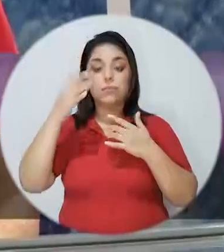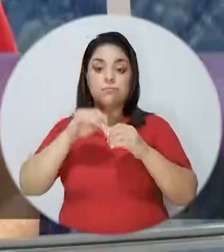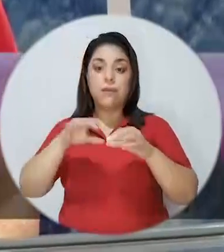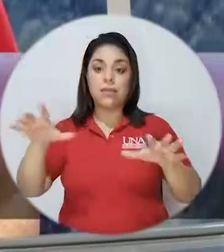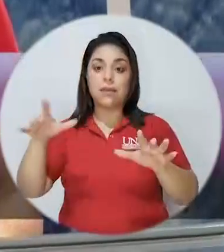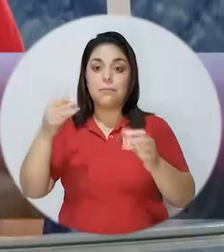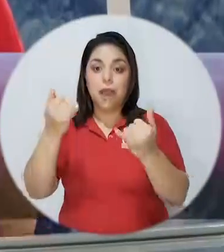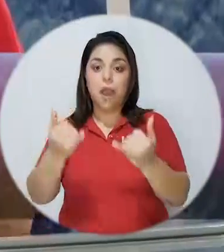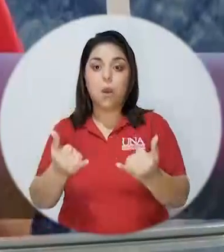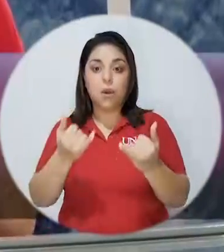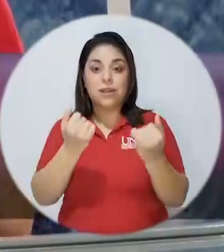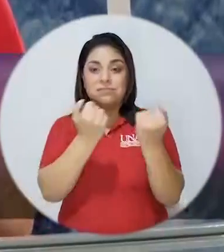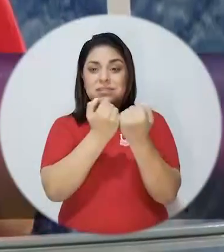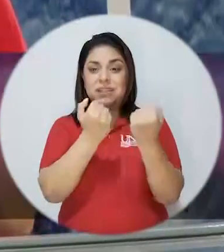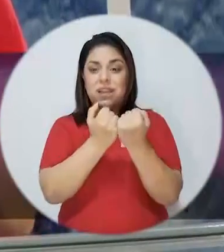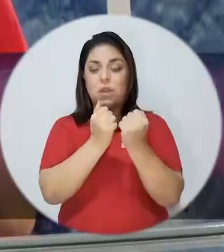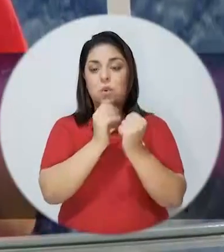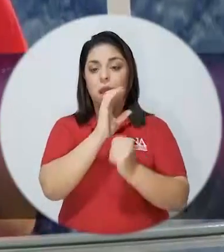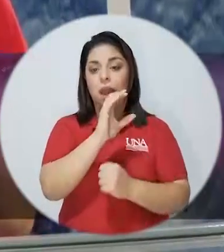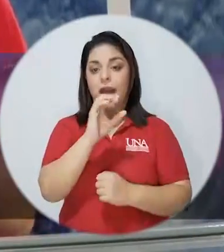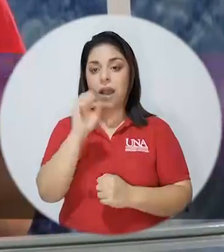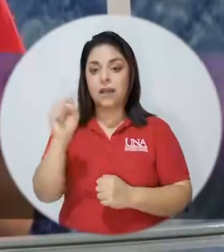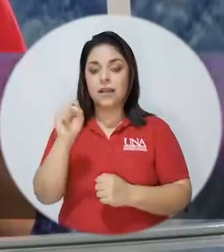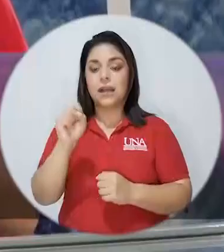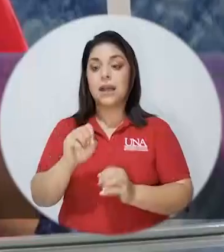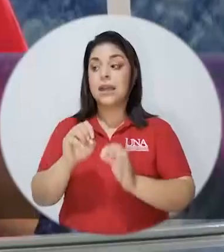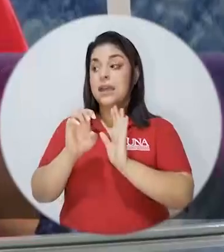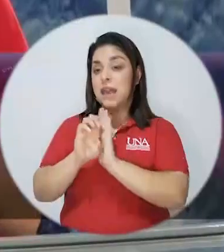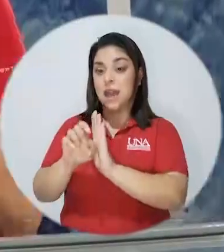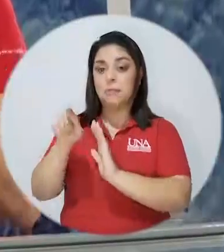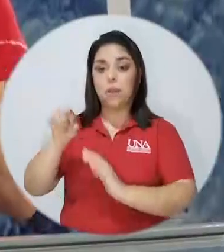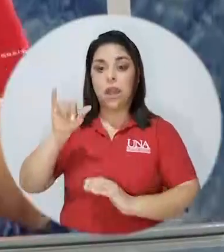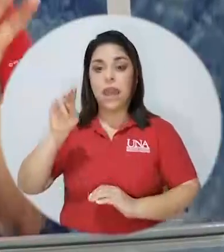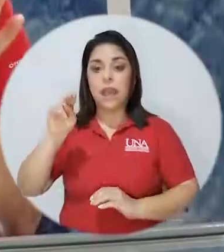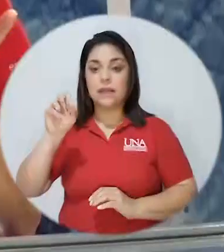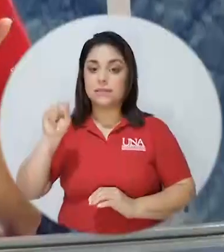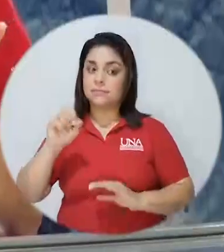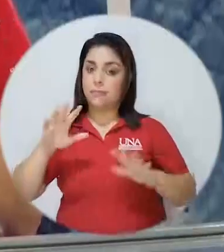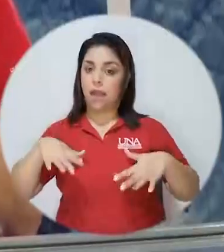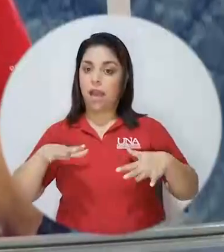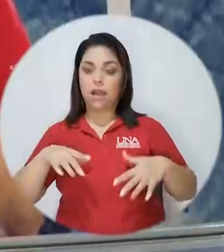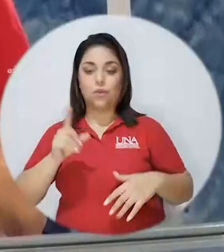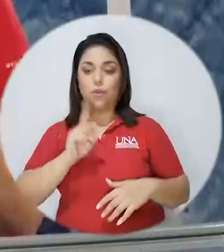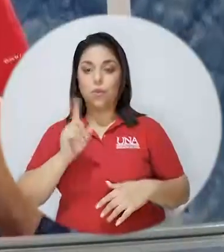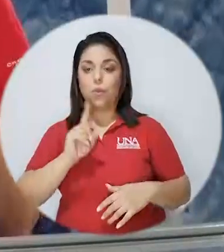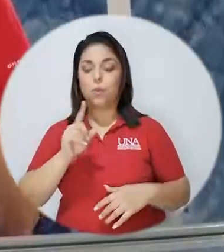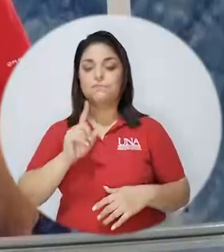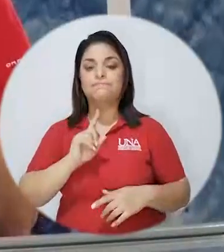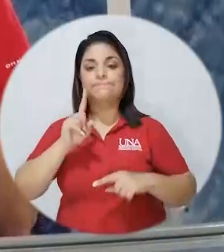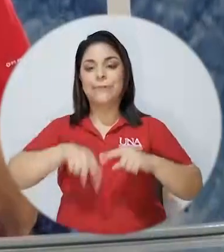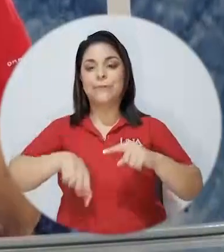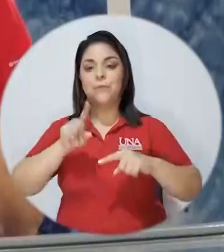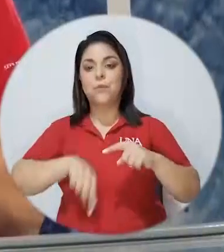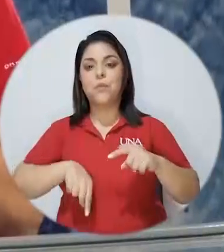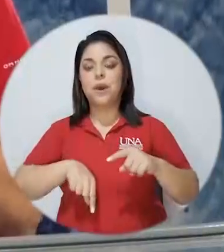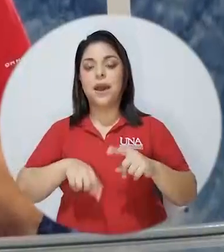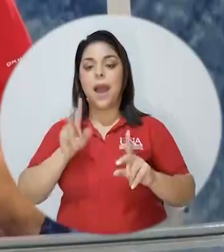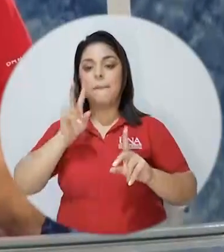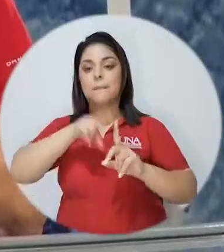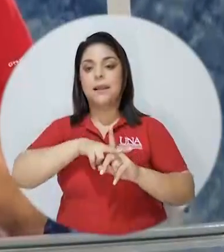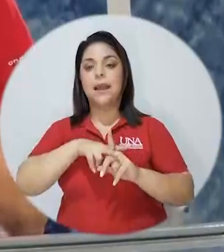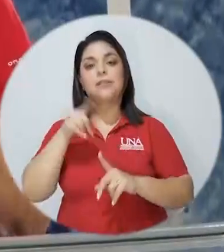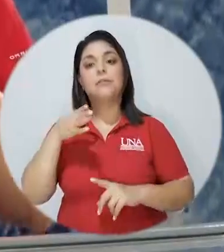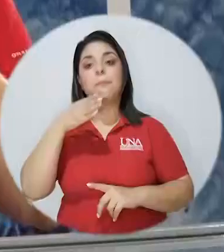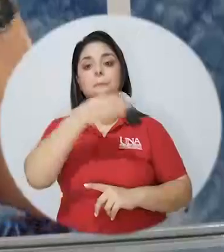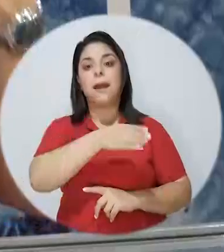la caja están muy llenos. Entonces, que nuestra aseguradora diga, no, no es conmigo, Exacto. entonces tengo que ir a la caja. Ujú.